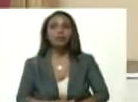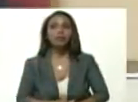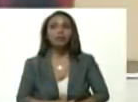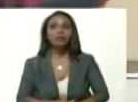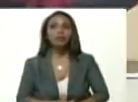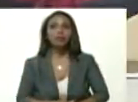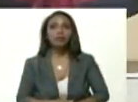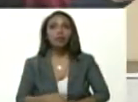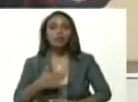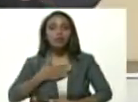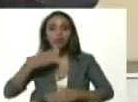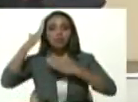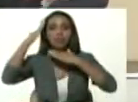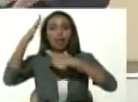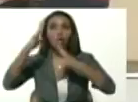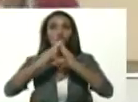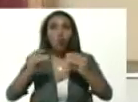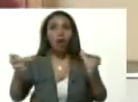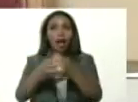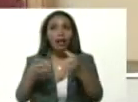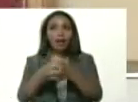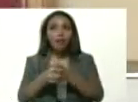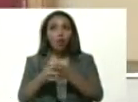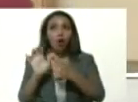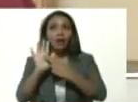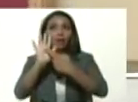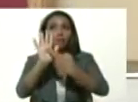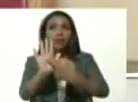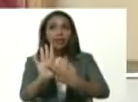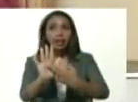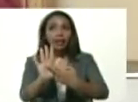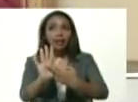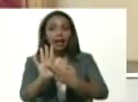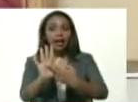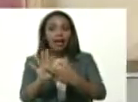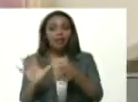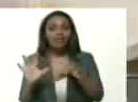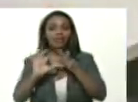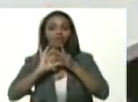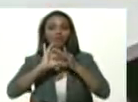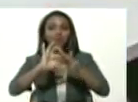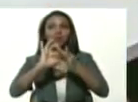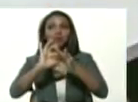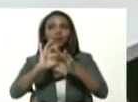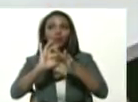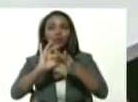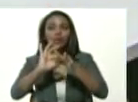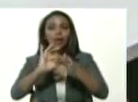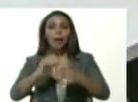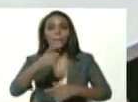Mi saludo pues a todo el equipo. Aquí está el equipo que representa la cohesión de la unión